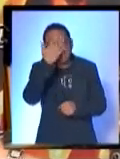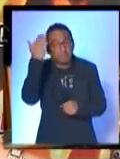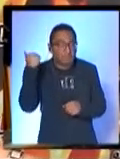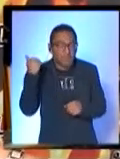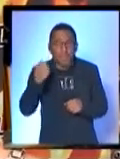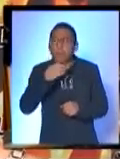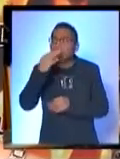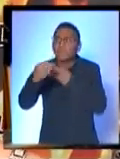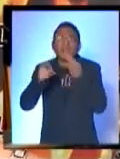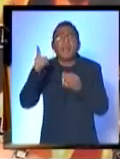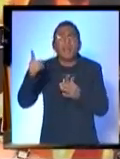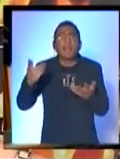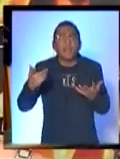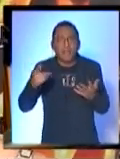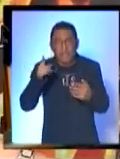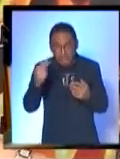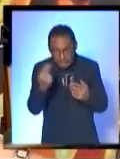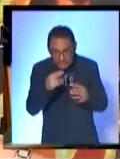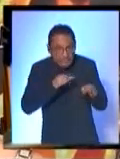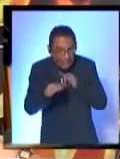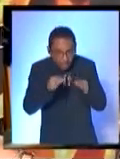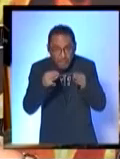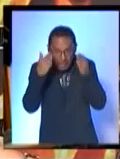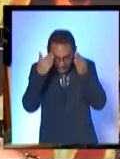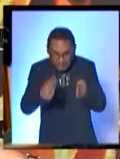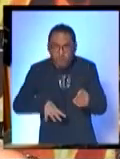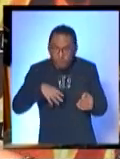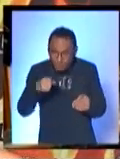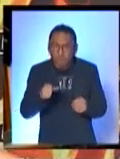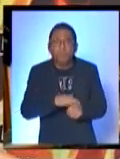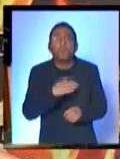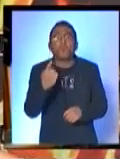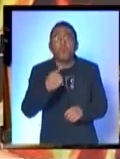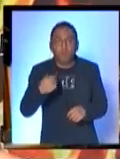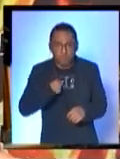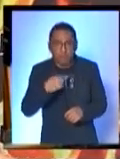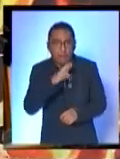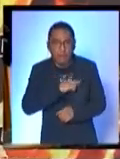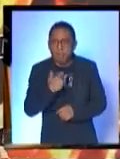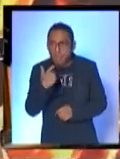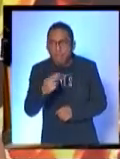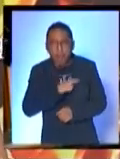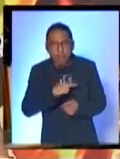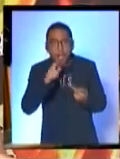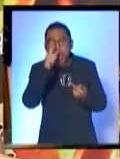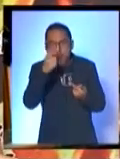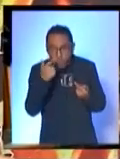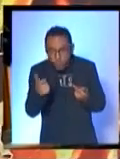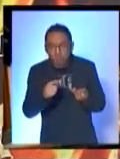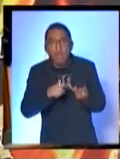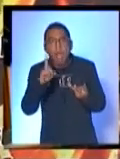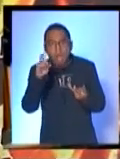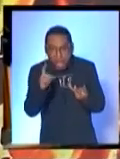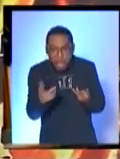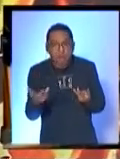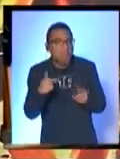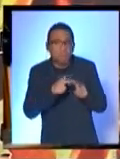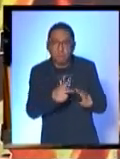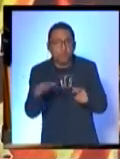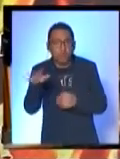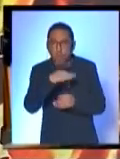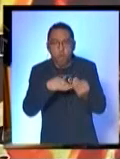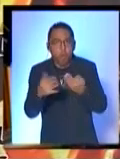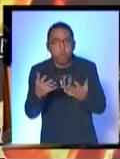las autoridades? Que se pongan las pilas, porque nosotros, la renta sigue, la luz sigue, el agua, todo,